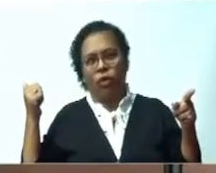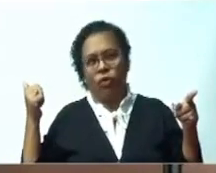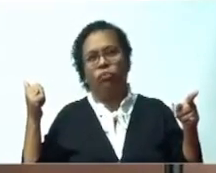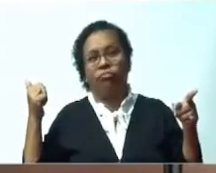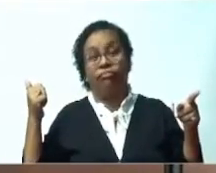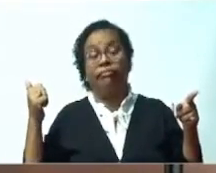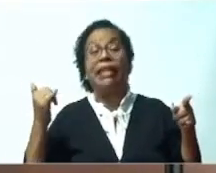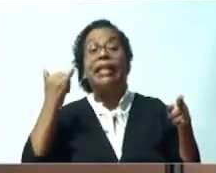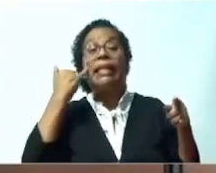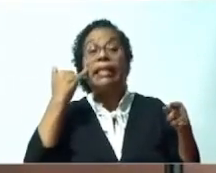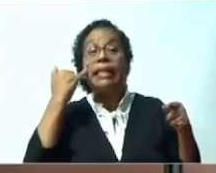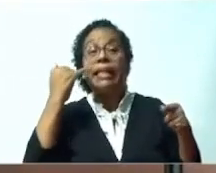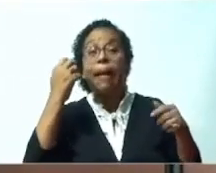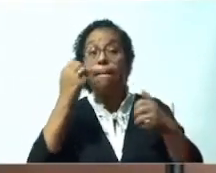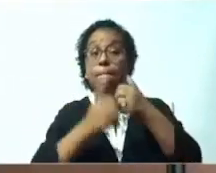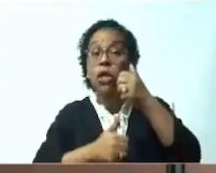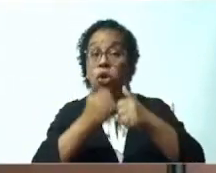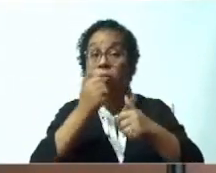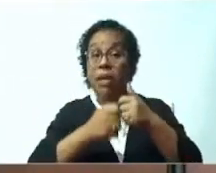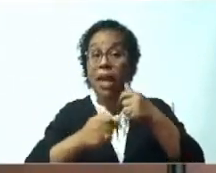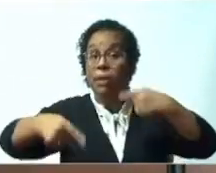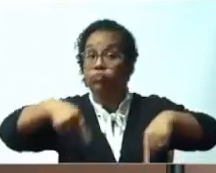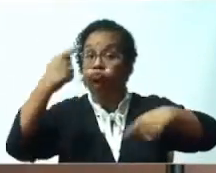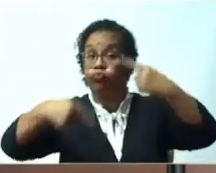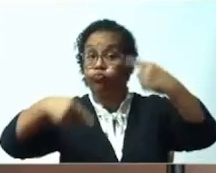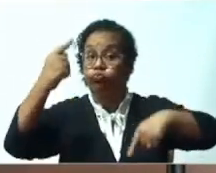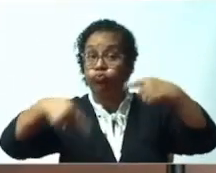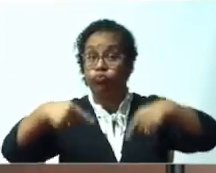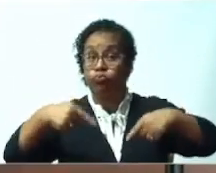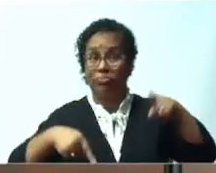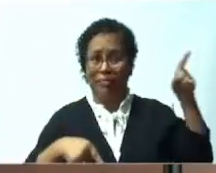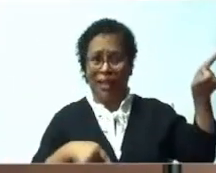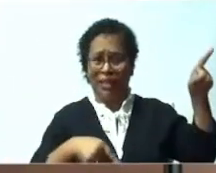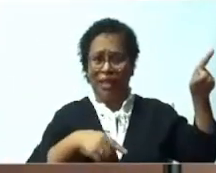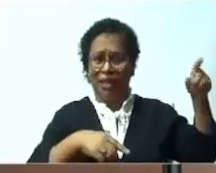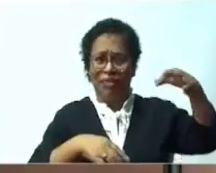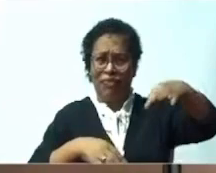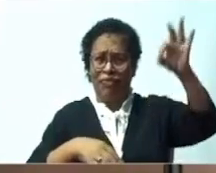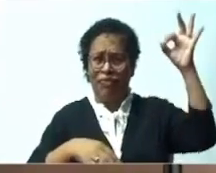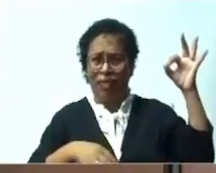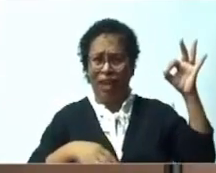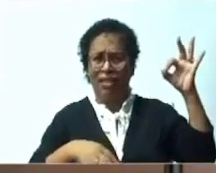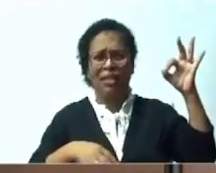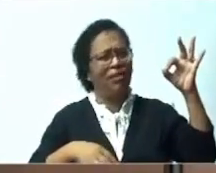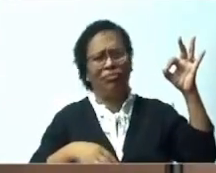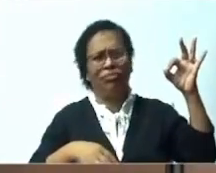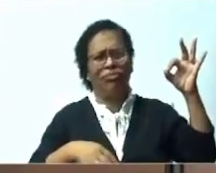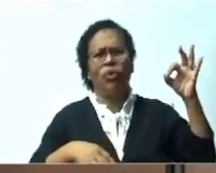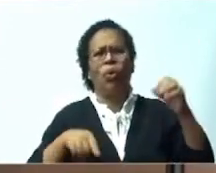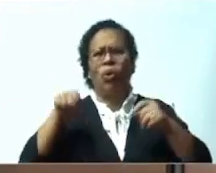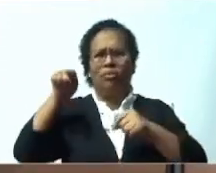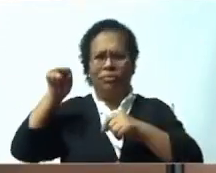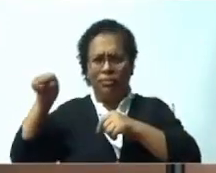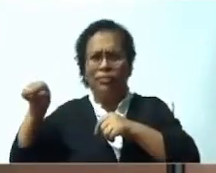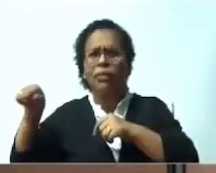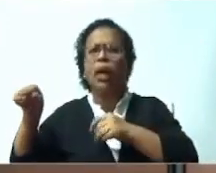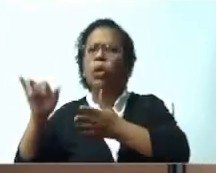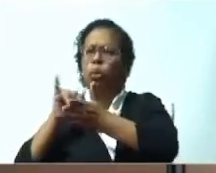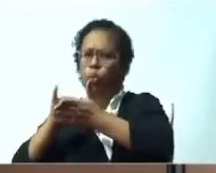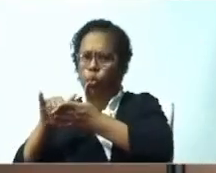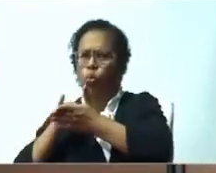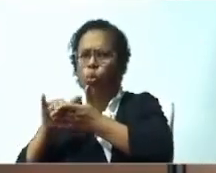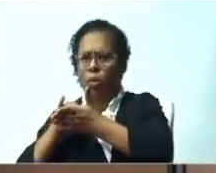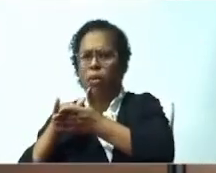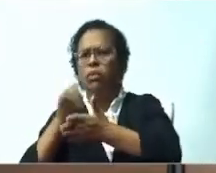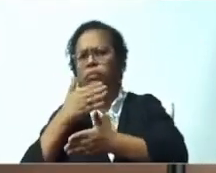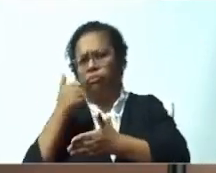entre ambas partes estar en la ciudad de Nueva York, en Francia. Sigo esclareciendo algunos temas más,